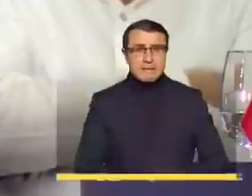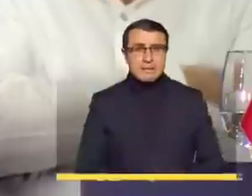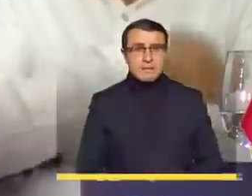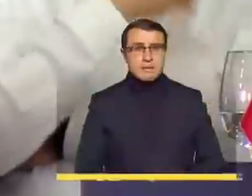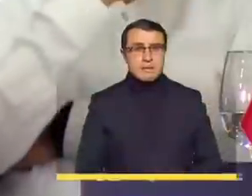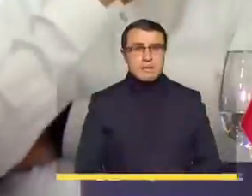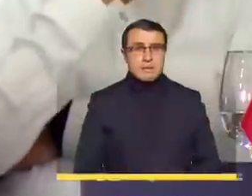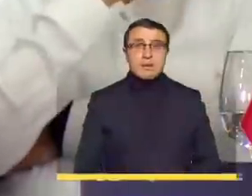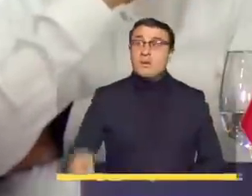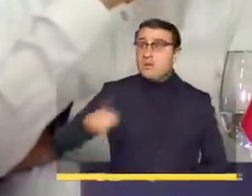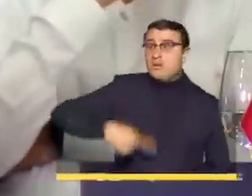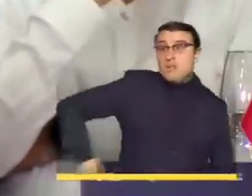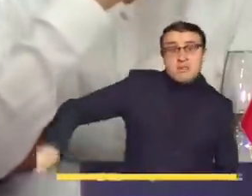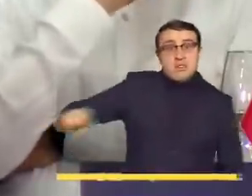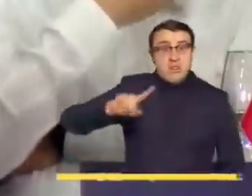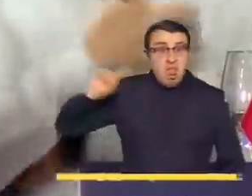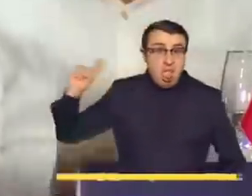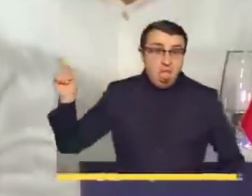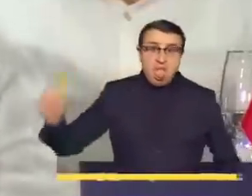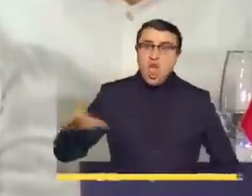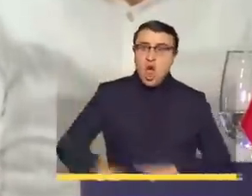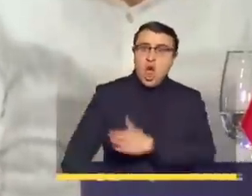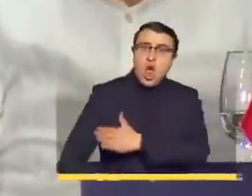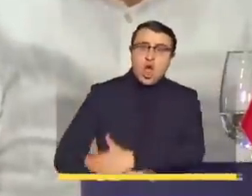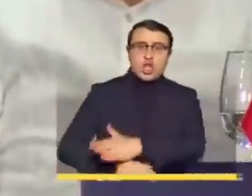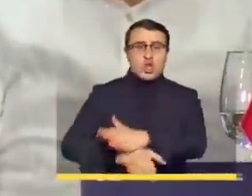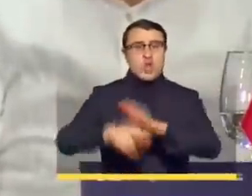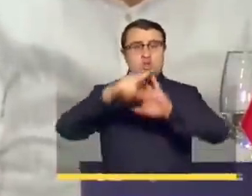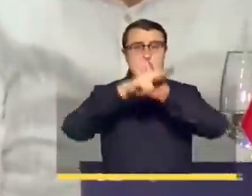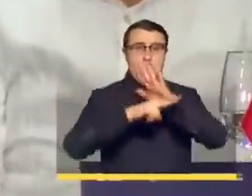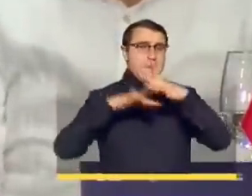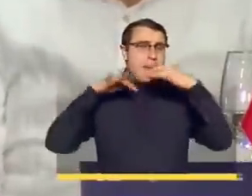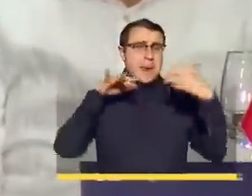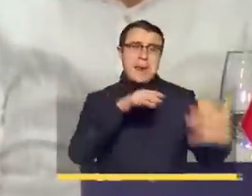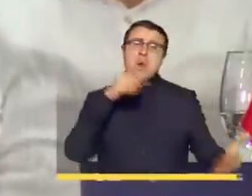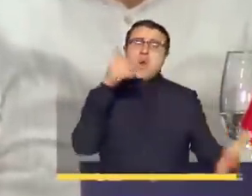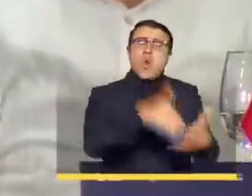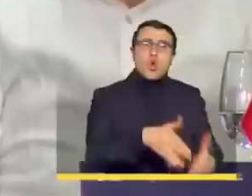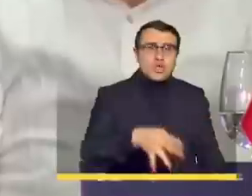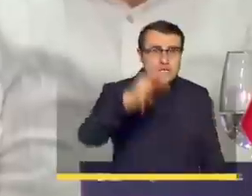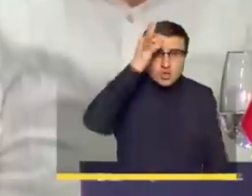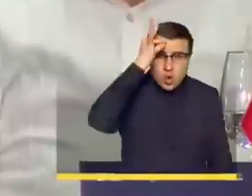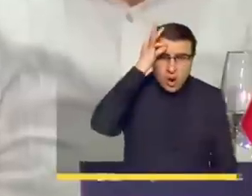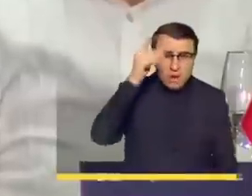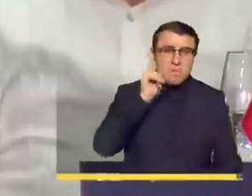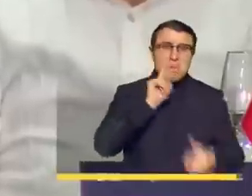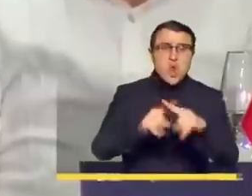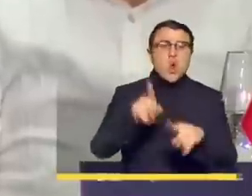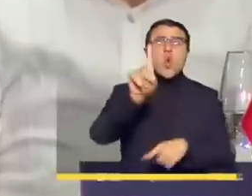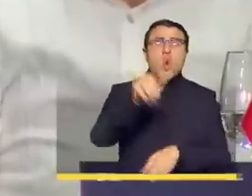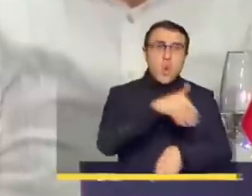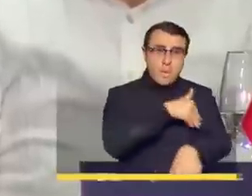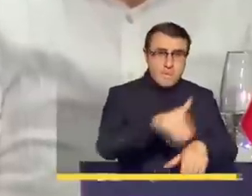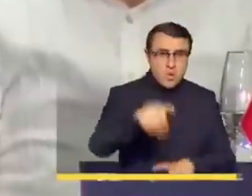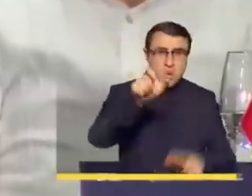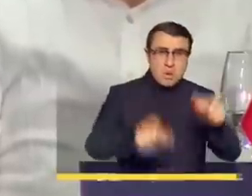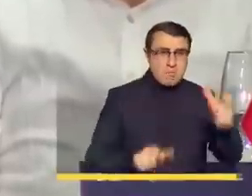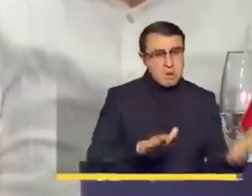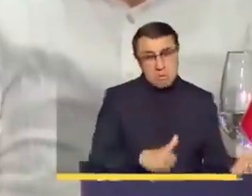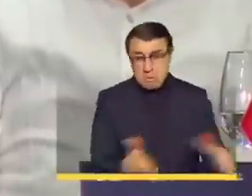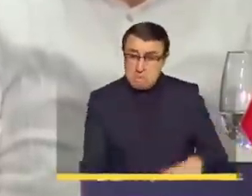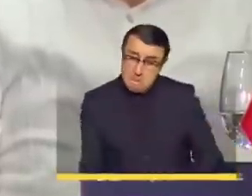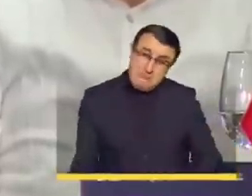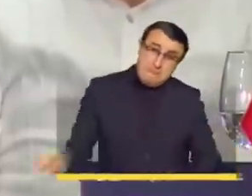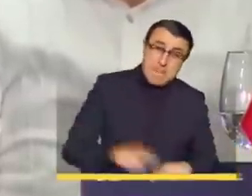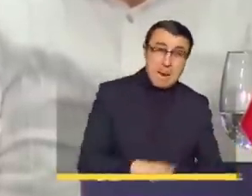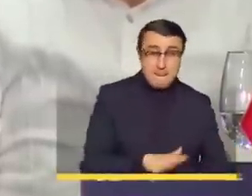ese precepto mantienen esta política que llaman guerra contra las drogas para que muera 1 millón de latinoamericanos